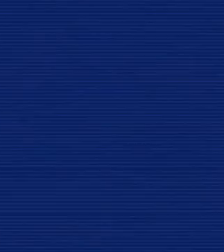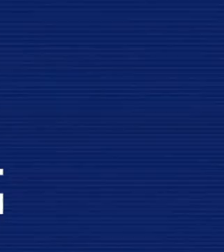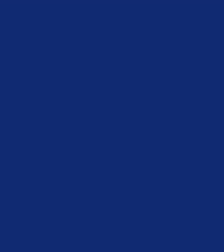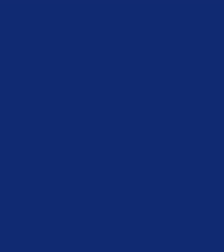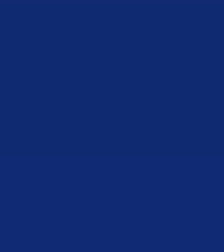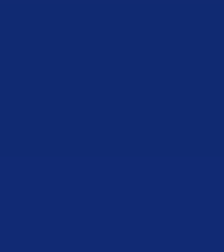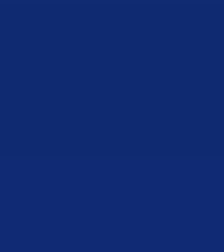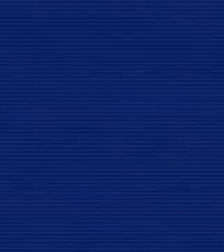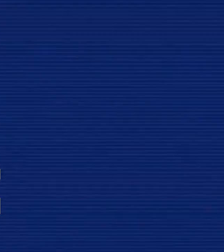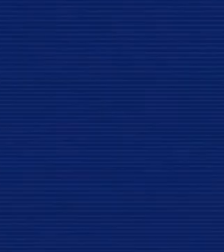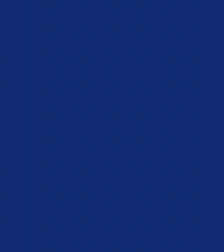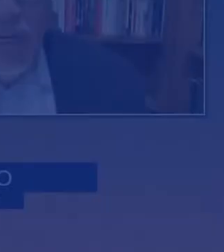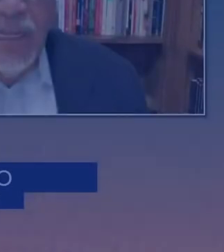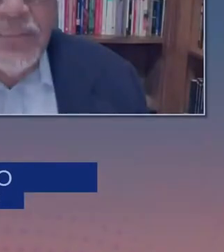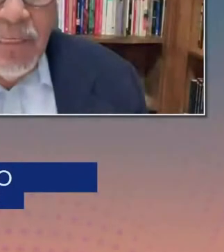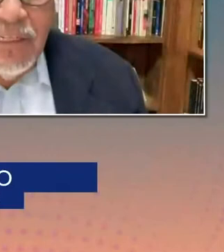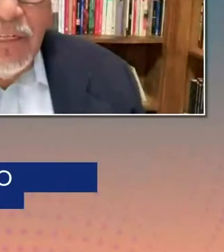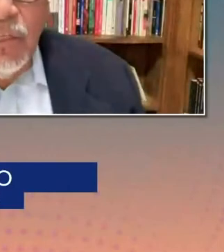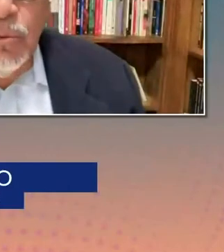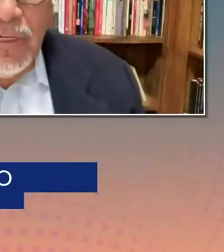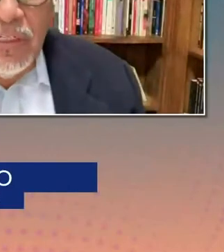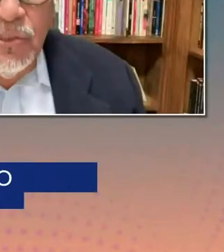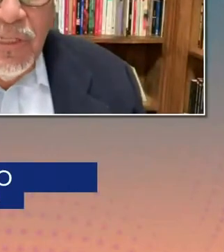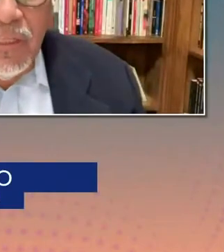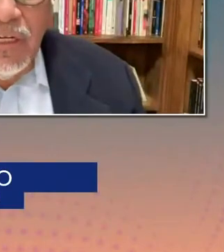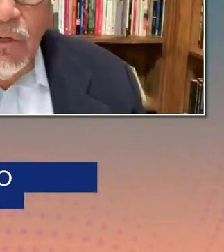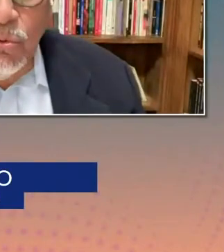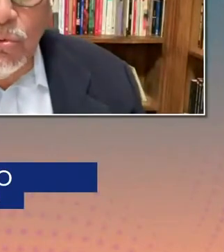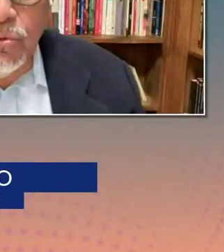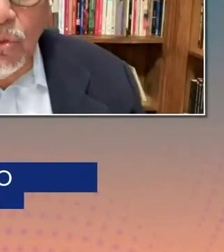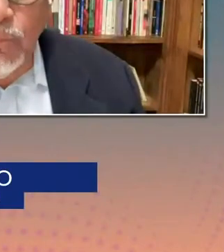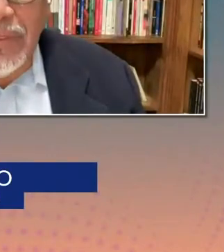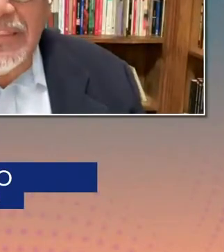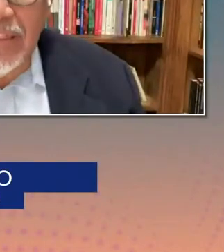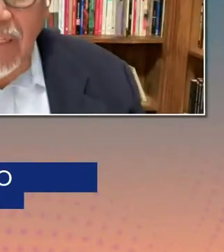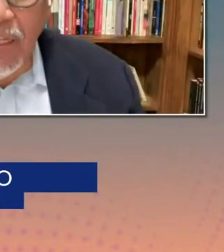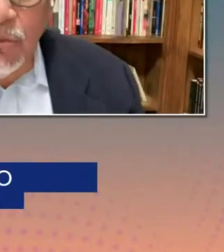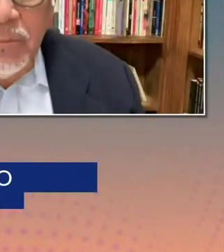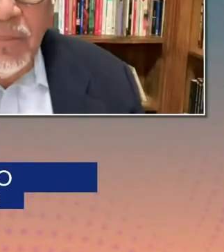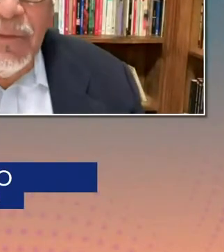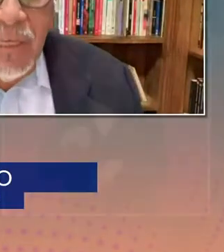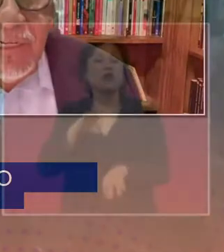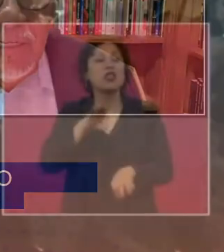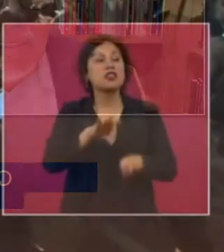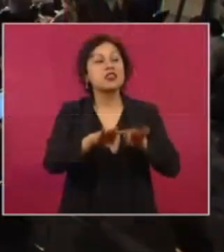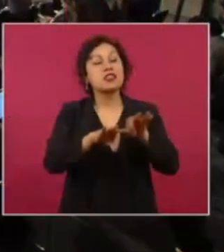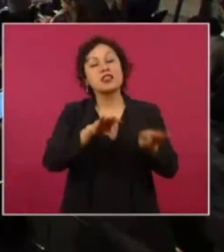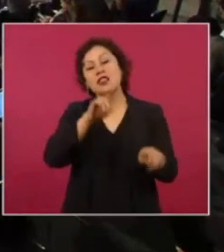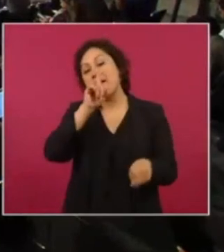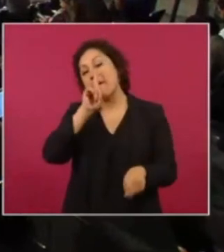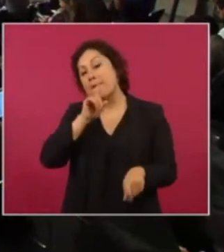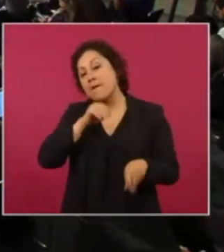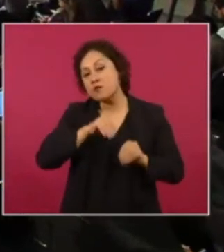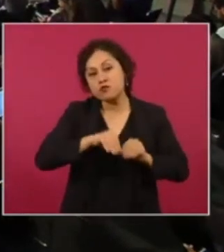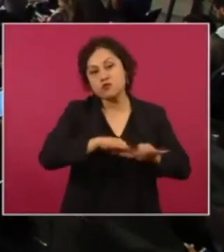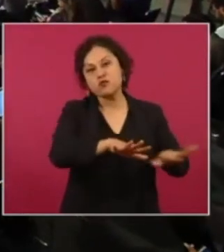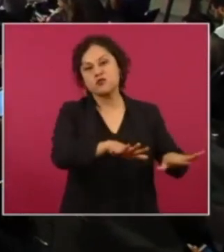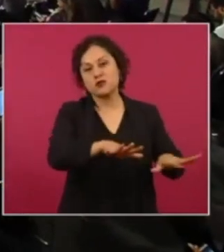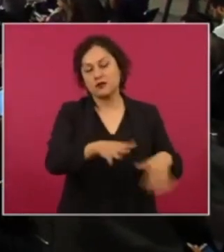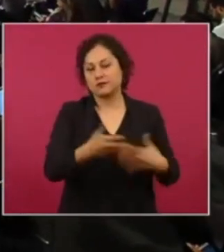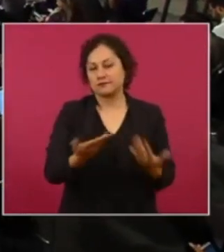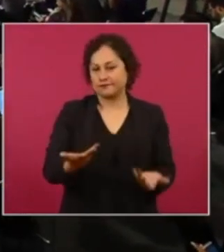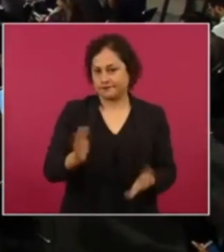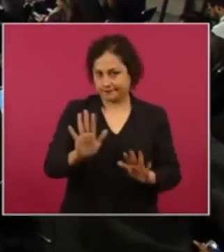en 10 al cierre. El titular de la Secretaría de Gobernación, Adán Augusto López, detalló esta mañana que el llamado Plan